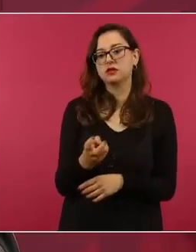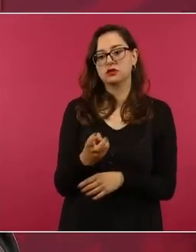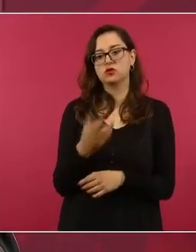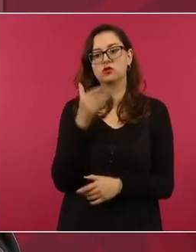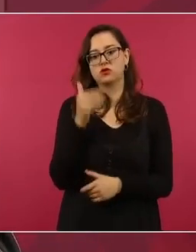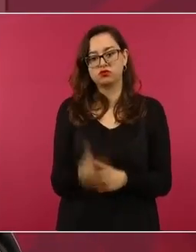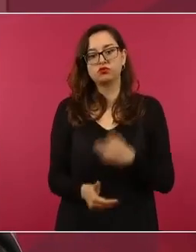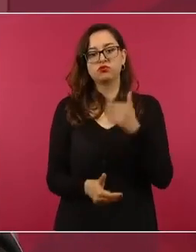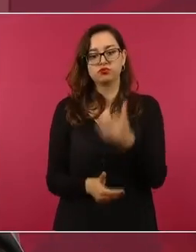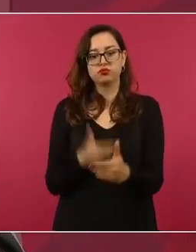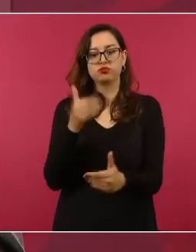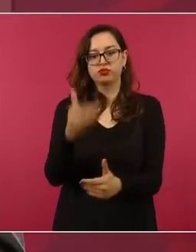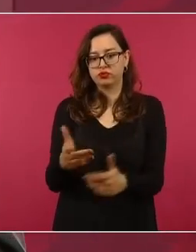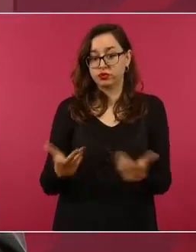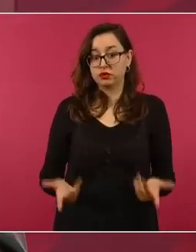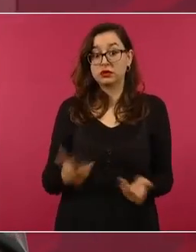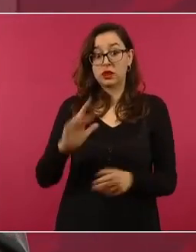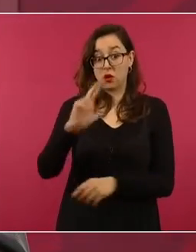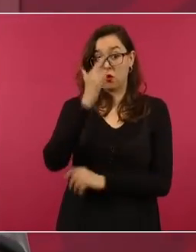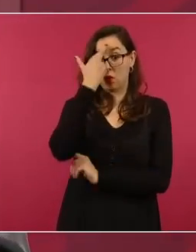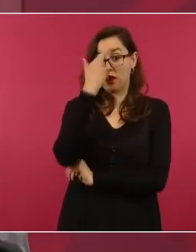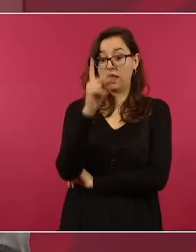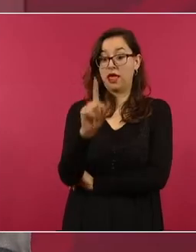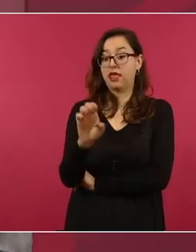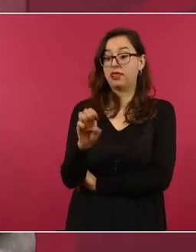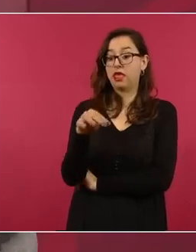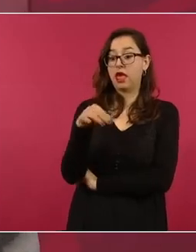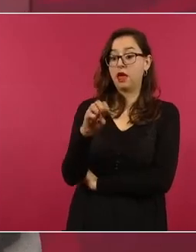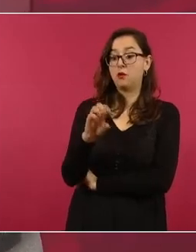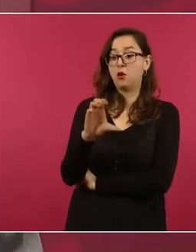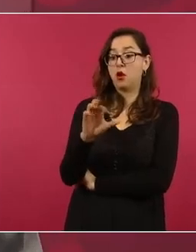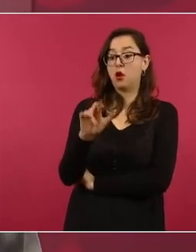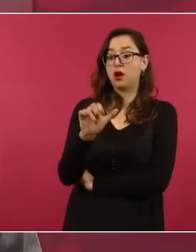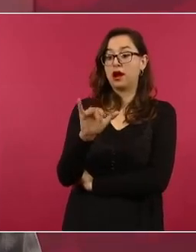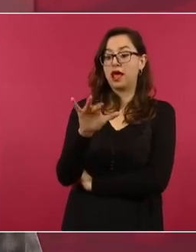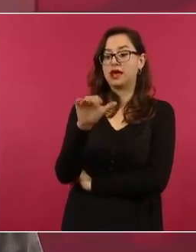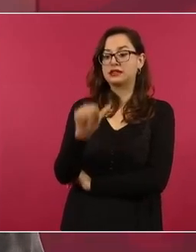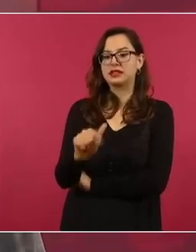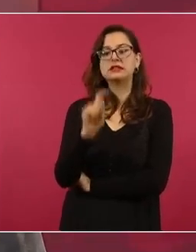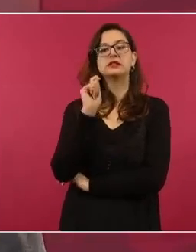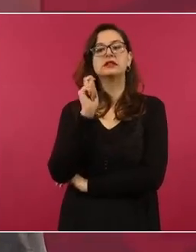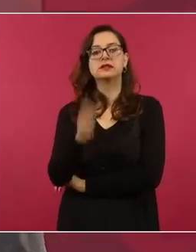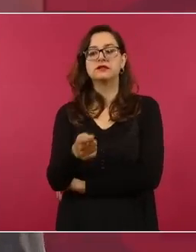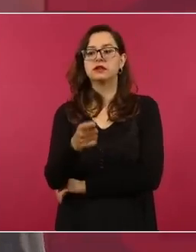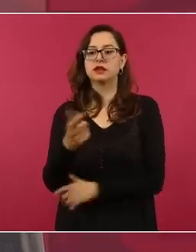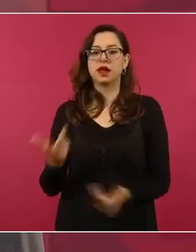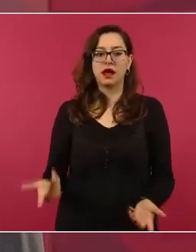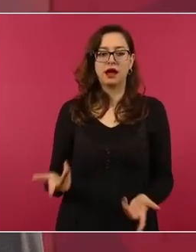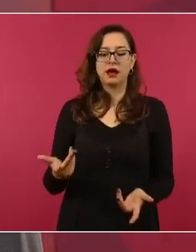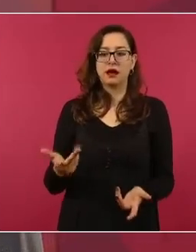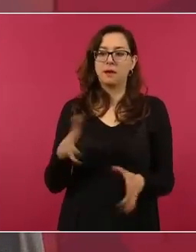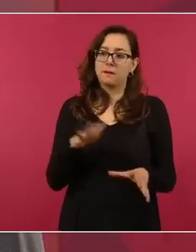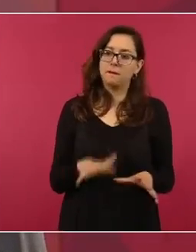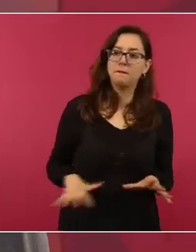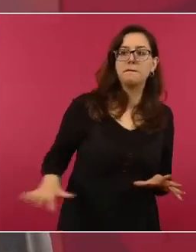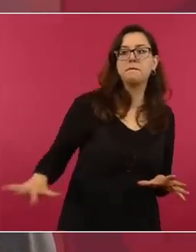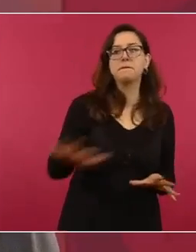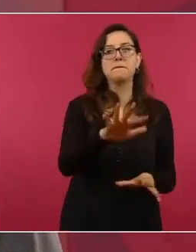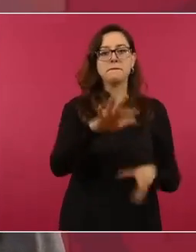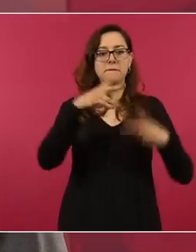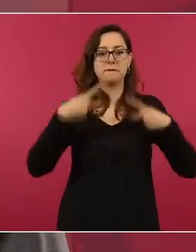el poder del pueblo. Demos es pueblo, kratos es poder, poder del